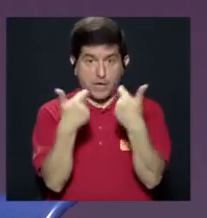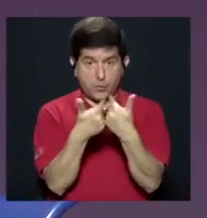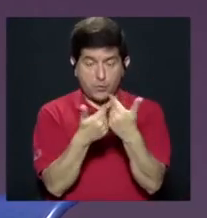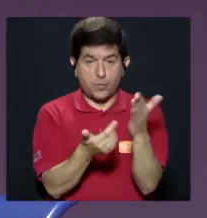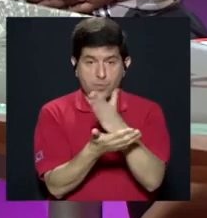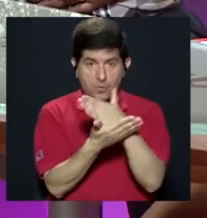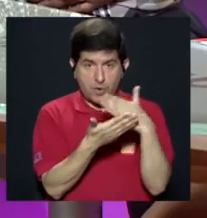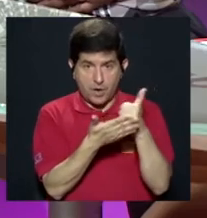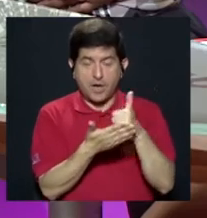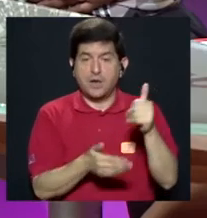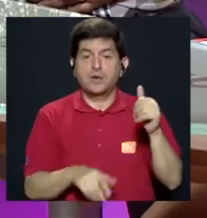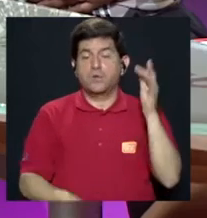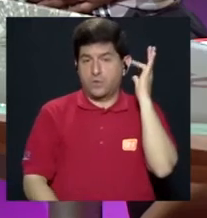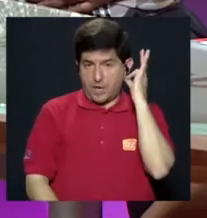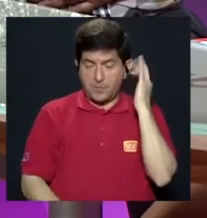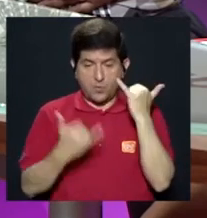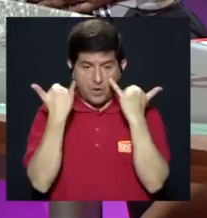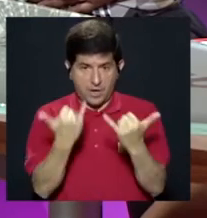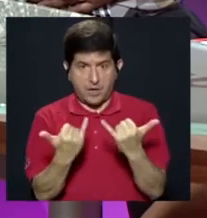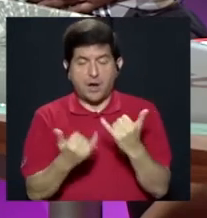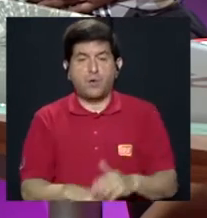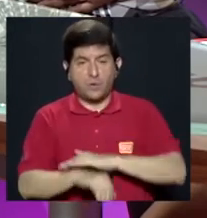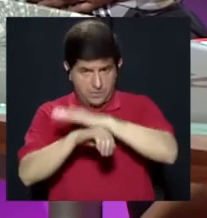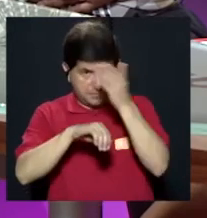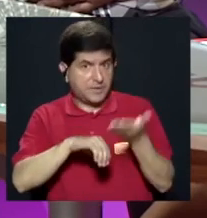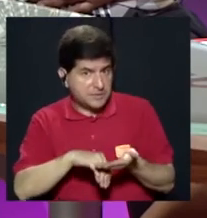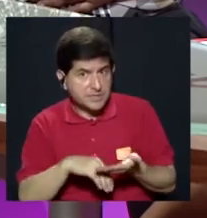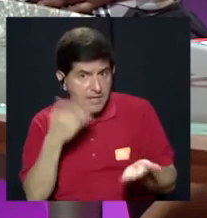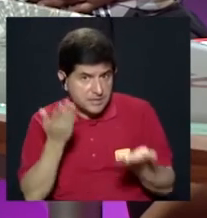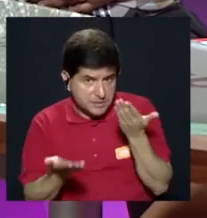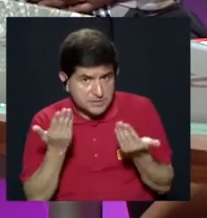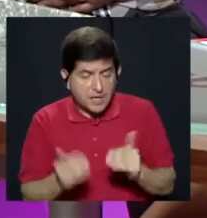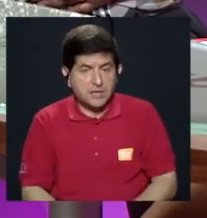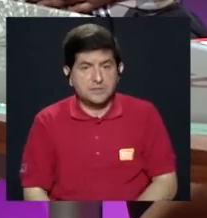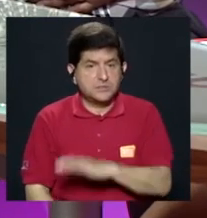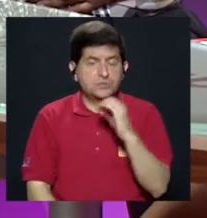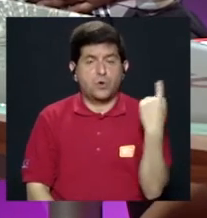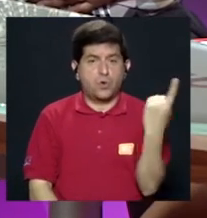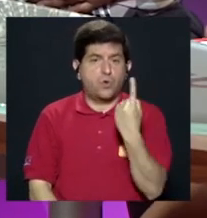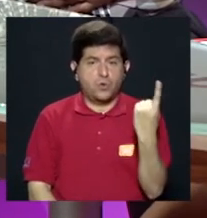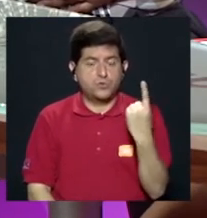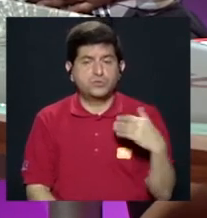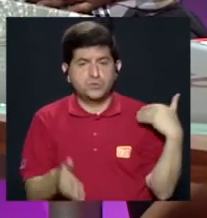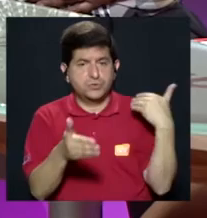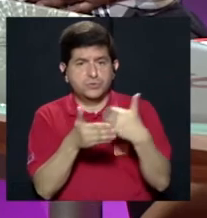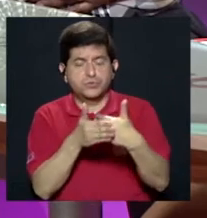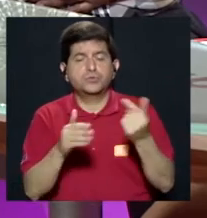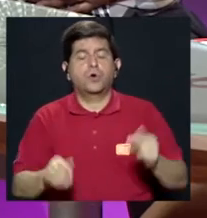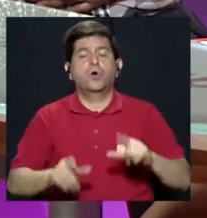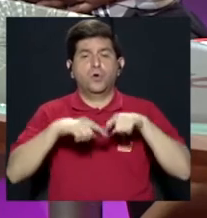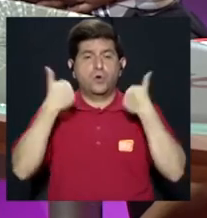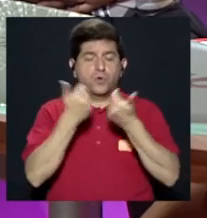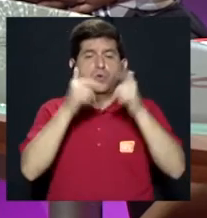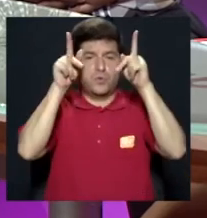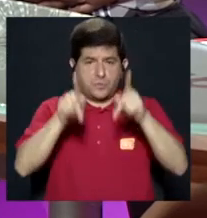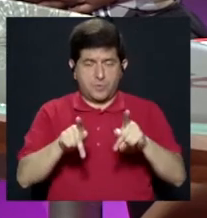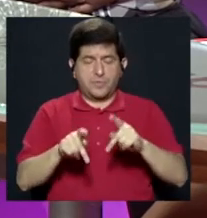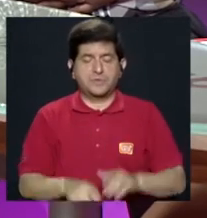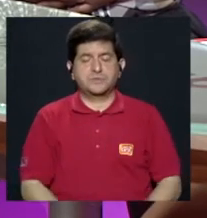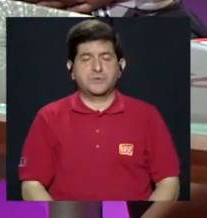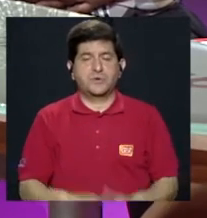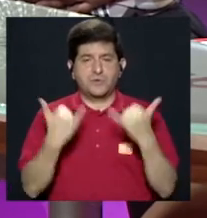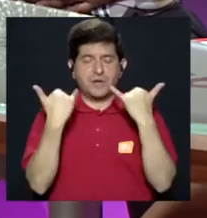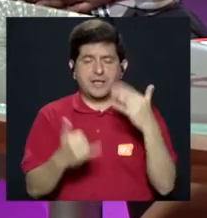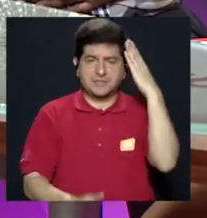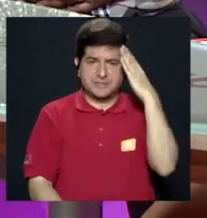algunas otras señoras que están ahorita esperando bebés, ¿están embarazadas? ¿O solo más bien se aproximan al grupo las que han tenido